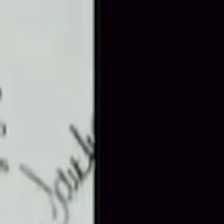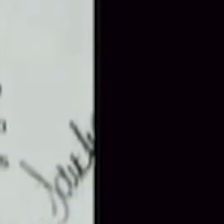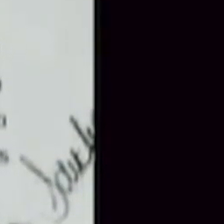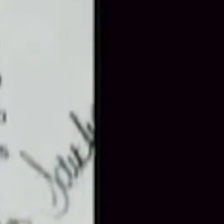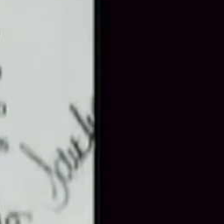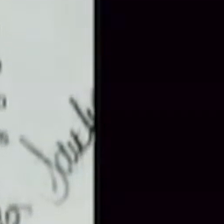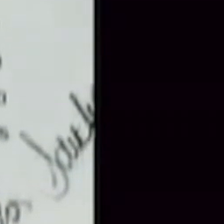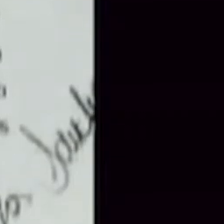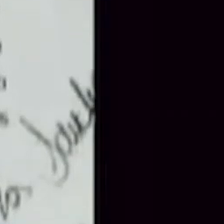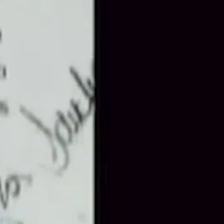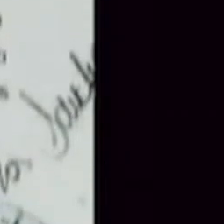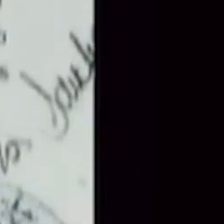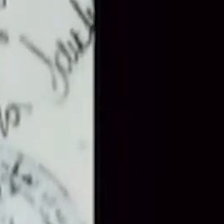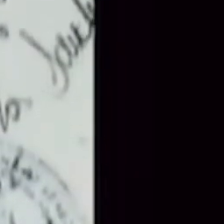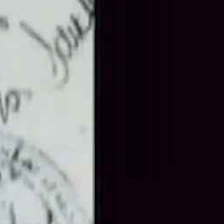2024.